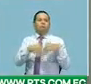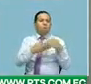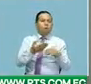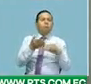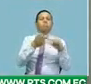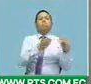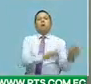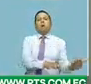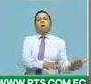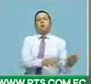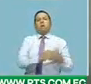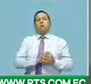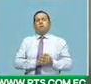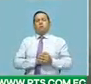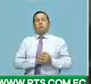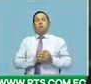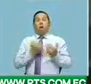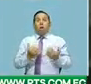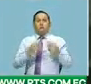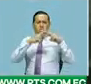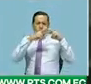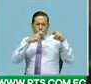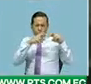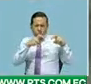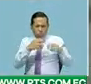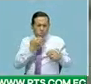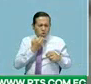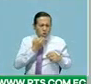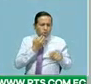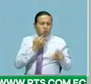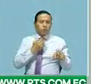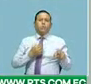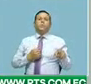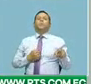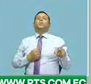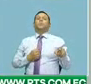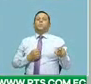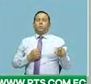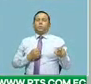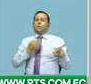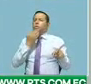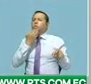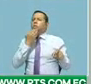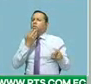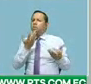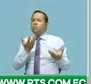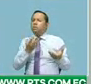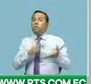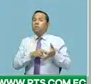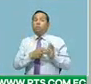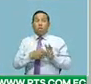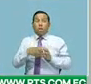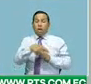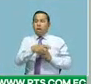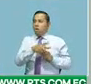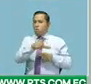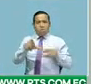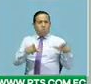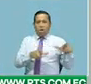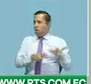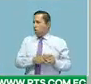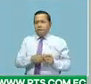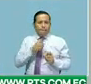pero ahora las investigaciones demostraron que la escena fue alterada modificación en el fuego haber limpiado la escena del delito